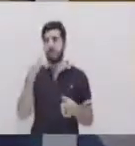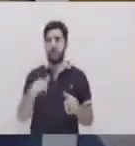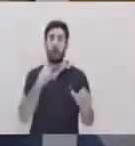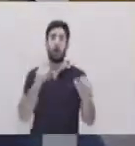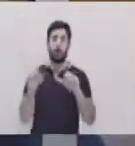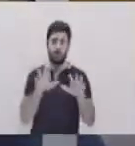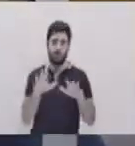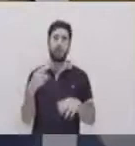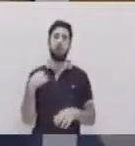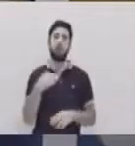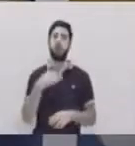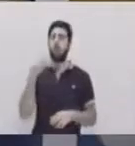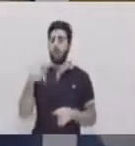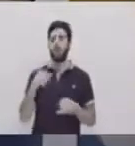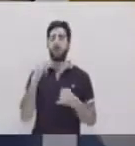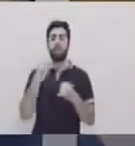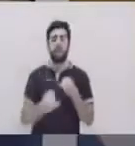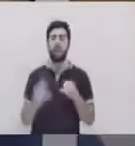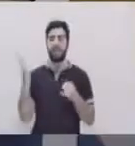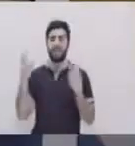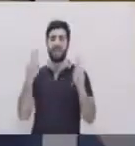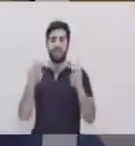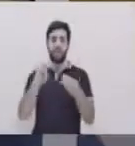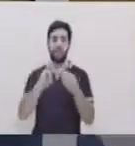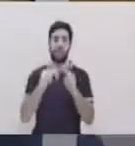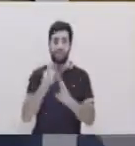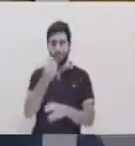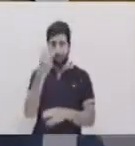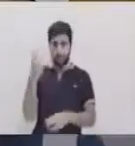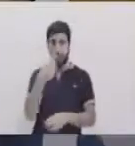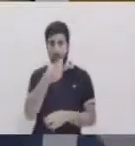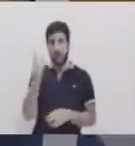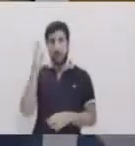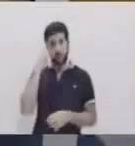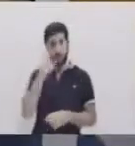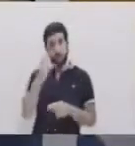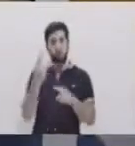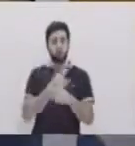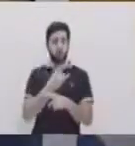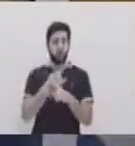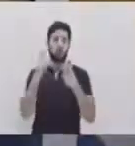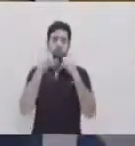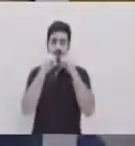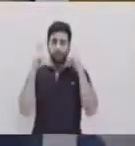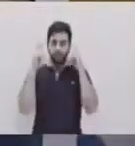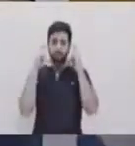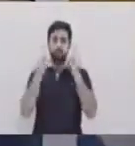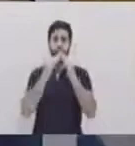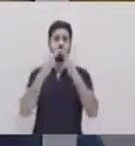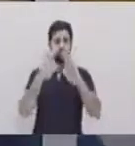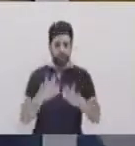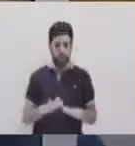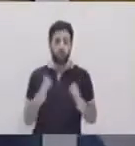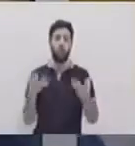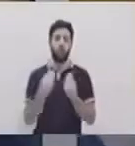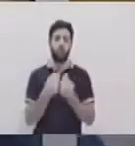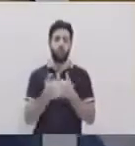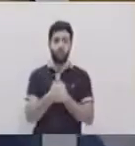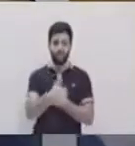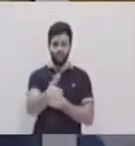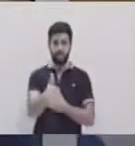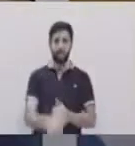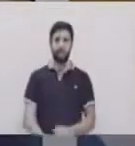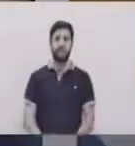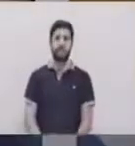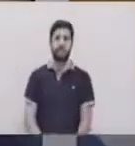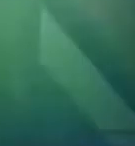actividad. Y es así como llegamos al final del segmento de matemáticas. Recuerden utilizar su mascarilla y quedarse en casa, porque juntos saldremos